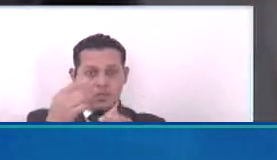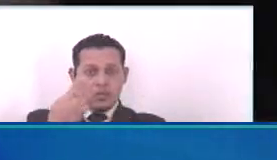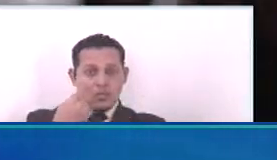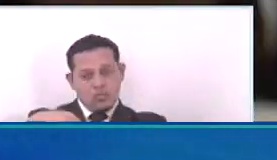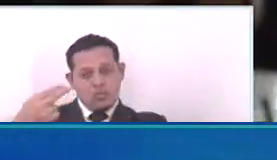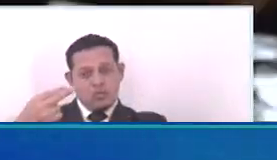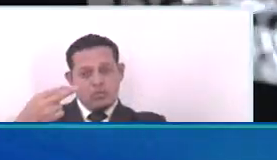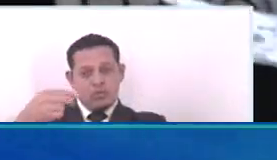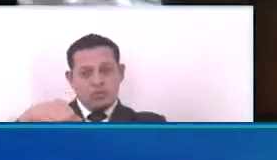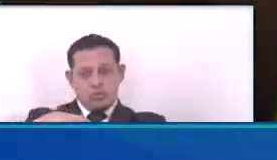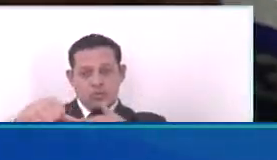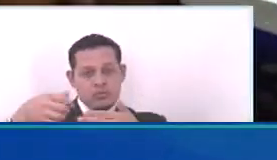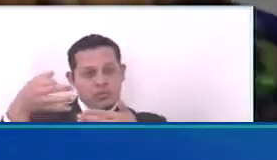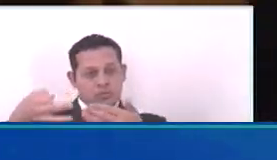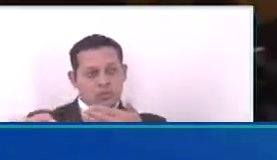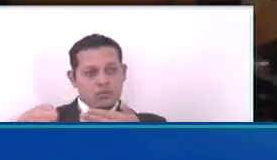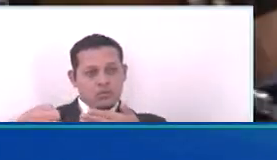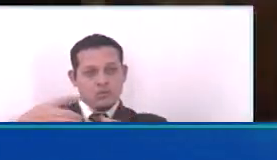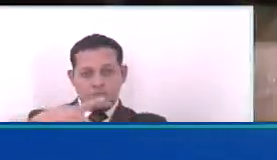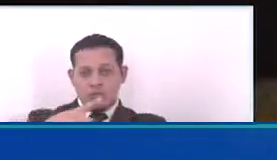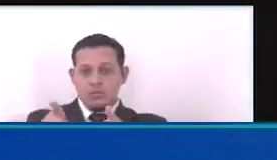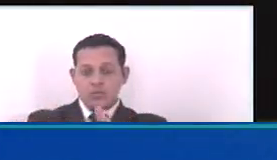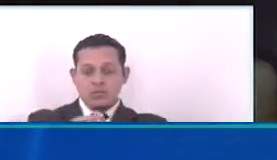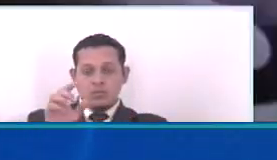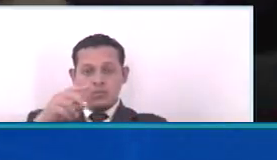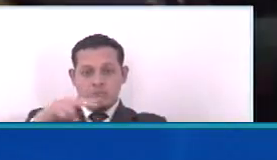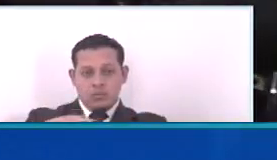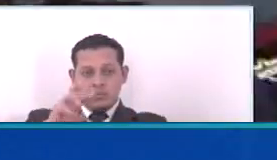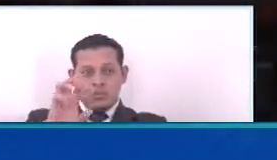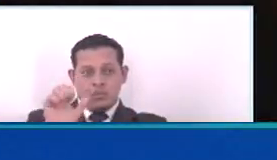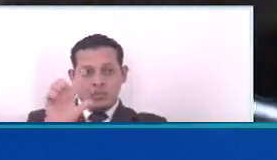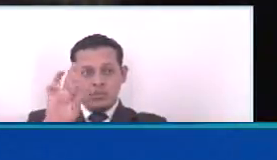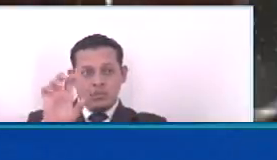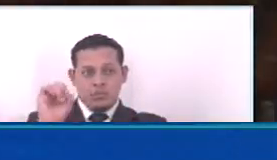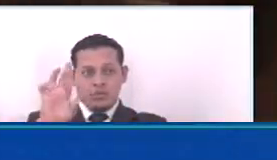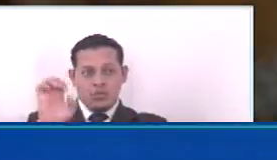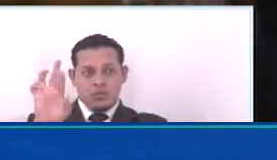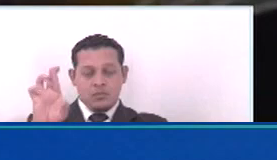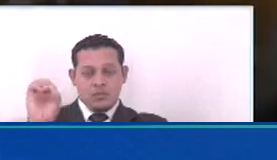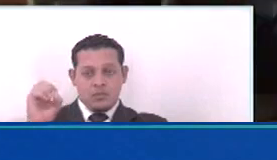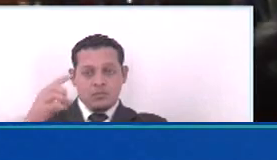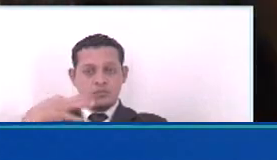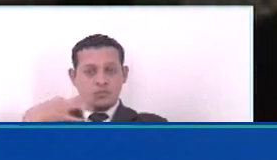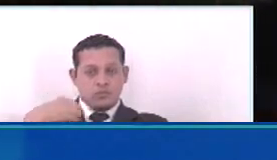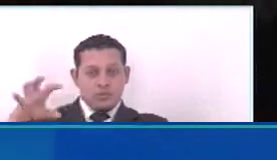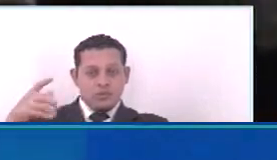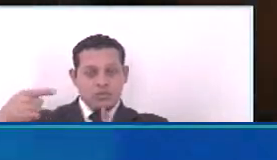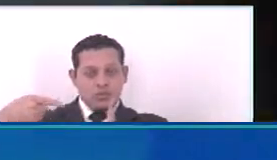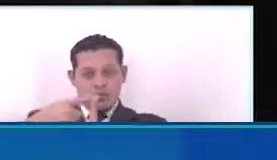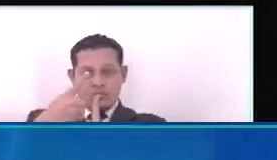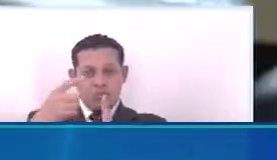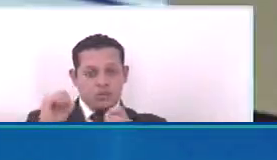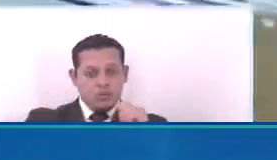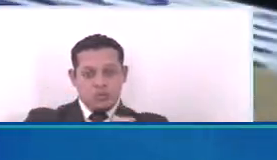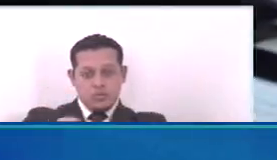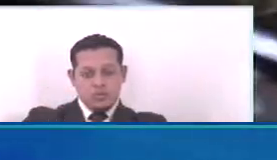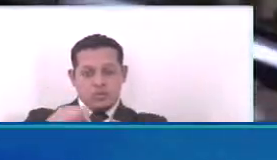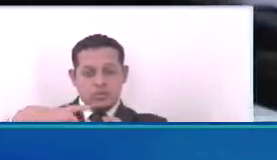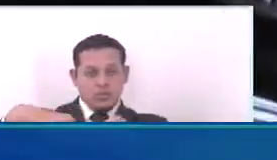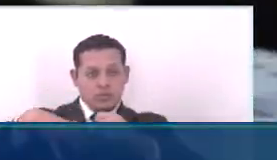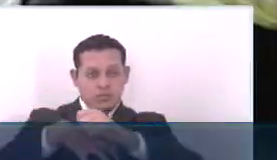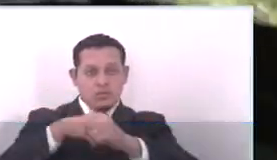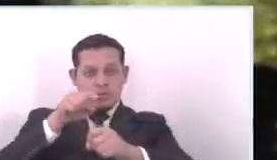civil con la resolución de este caso Alberto Romero es el noveno diputado en ser desaforado desde 1990